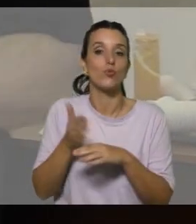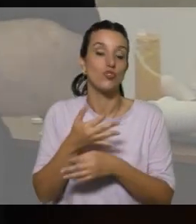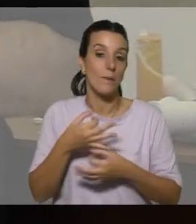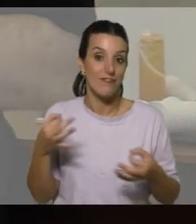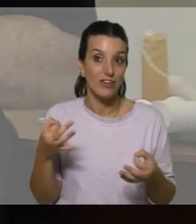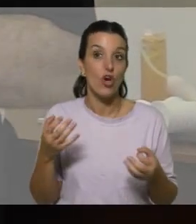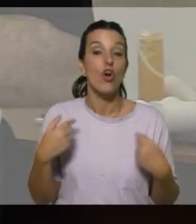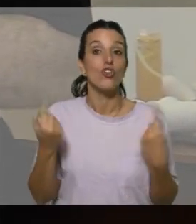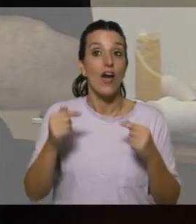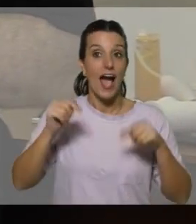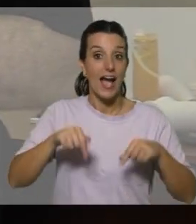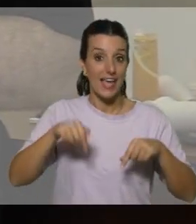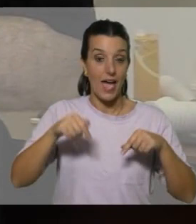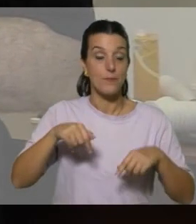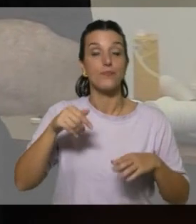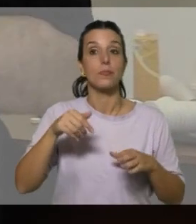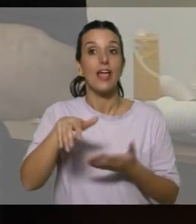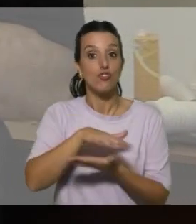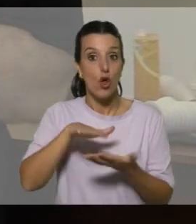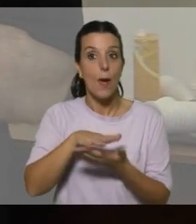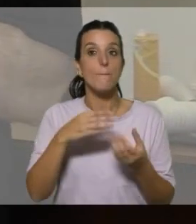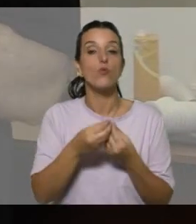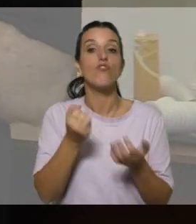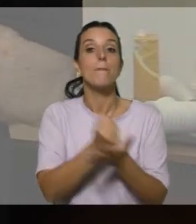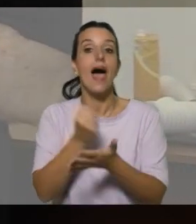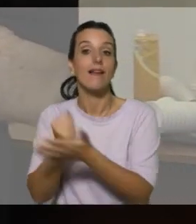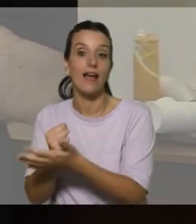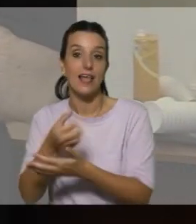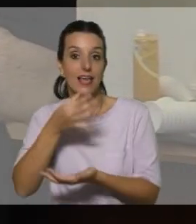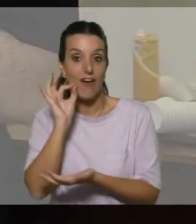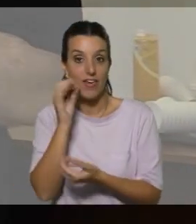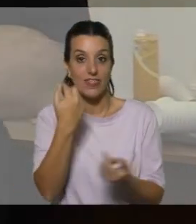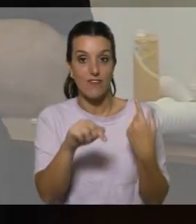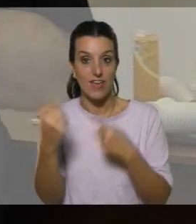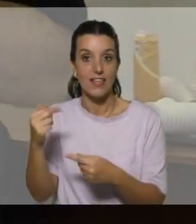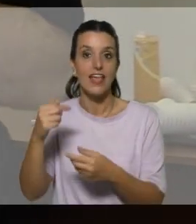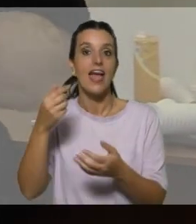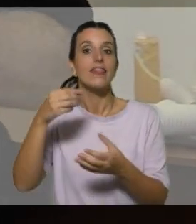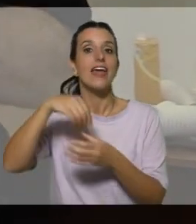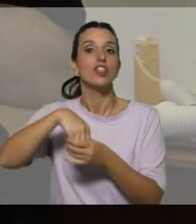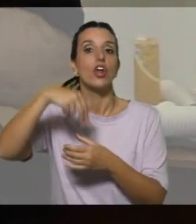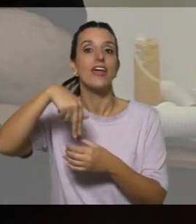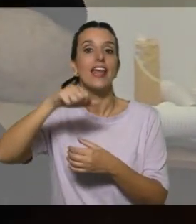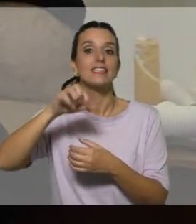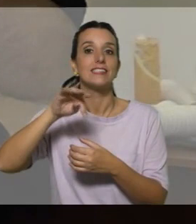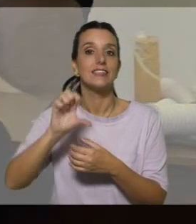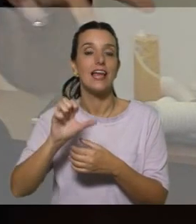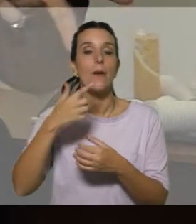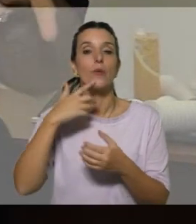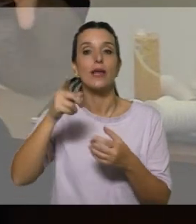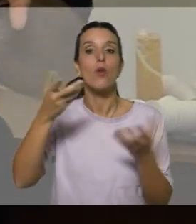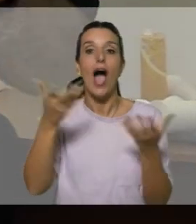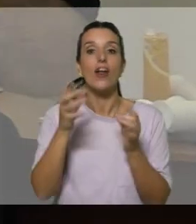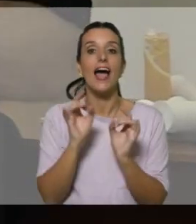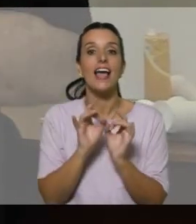bárbaros. Nosotros aquí en la región tenemos muchas marcas de café dentro de Nestlé. Nescafé, Starbucks, se está